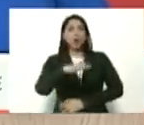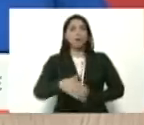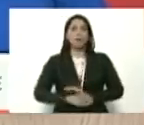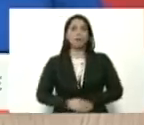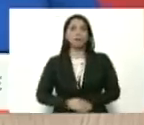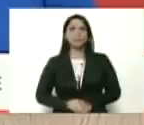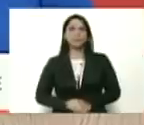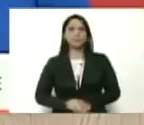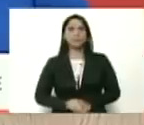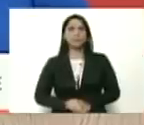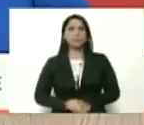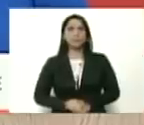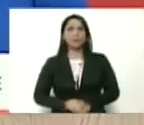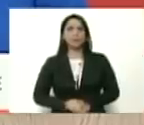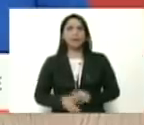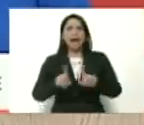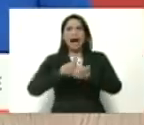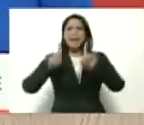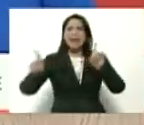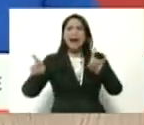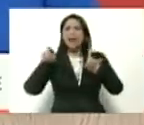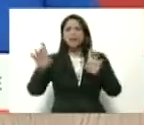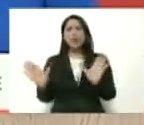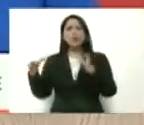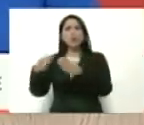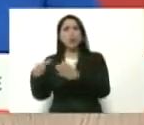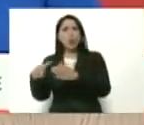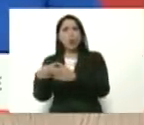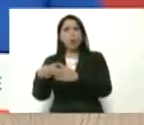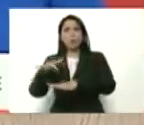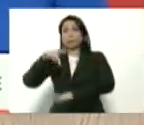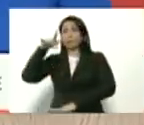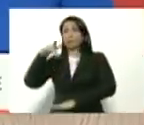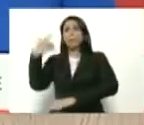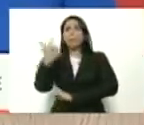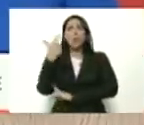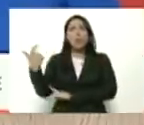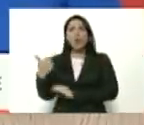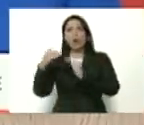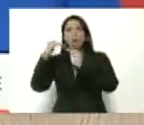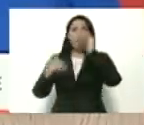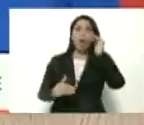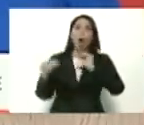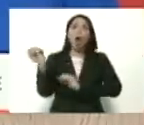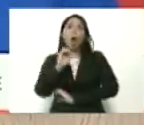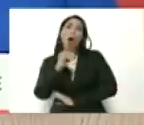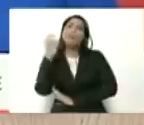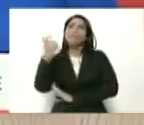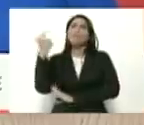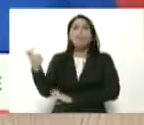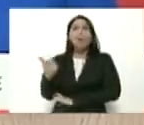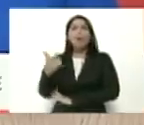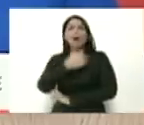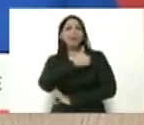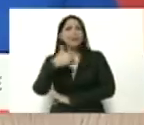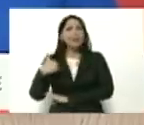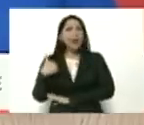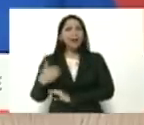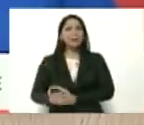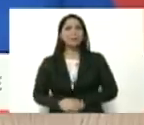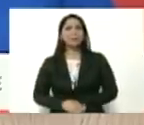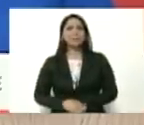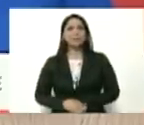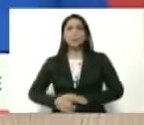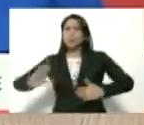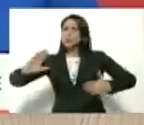a esos sectores extremistas que buscan la desestabilización, que buscan y procuran que se